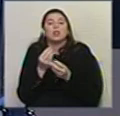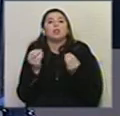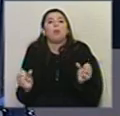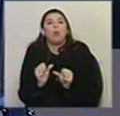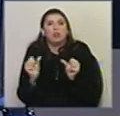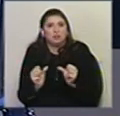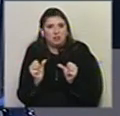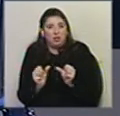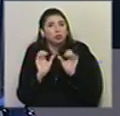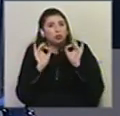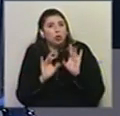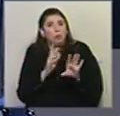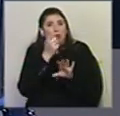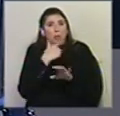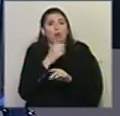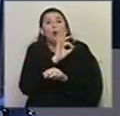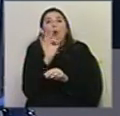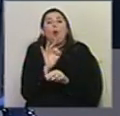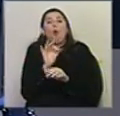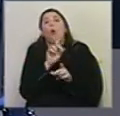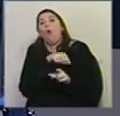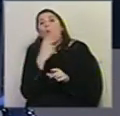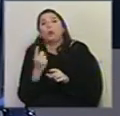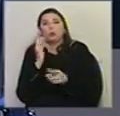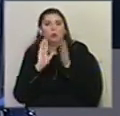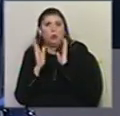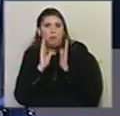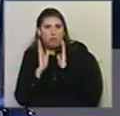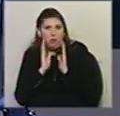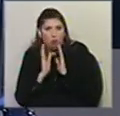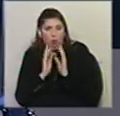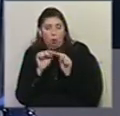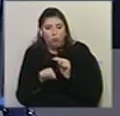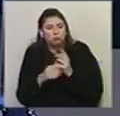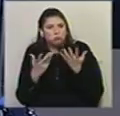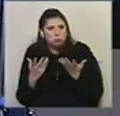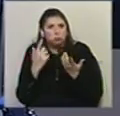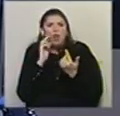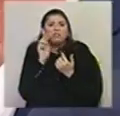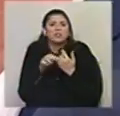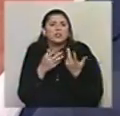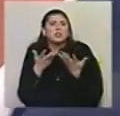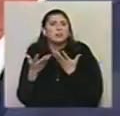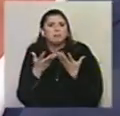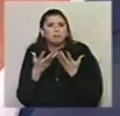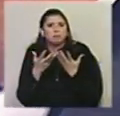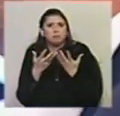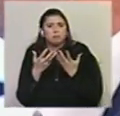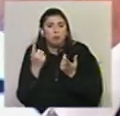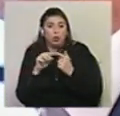que hace que una cosa que es estadísticamente significativa, su impacto,